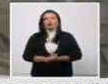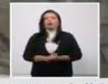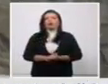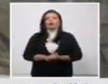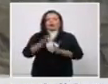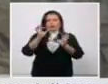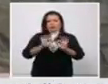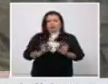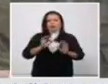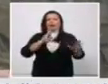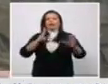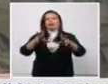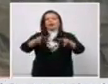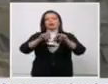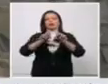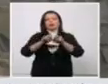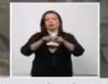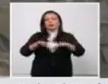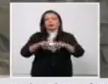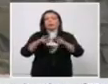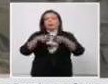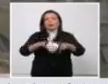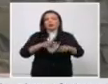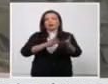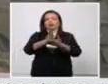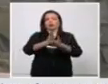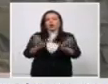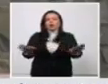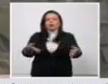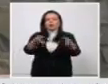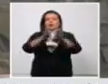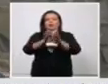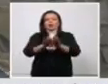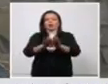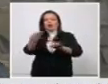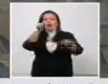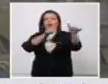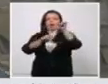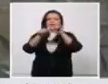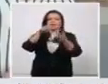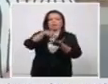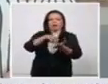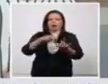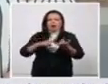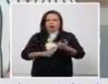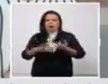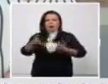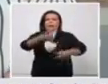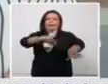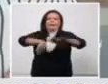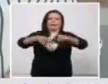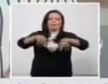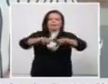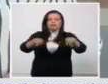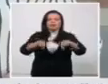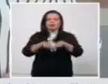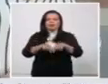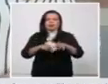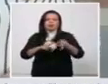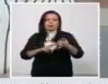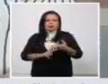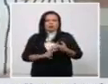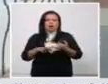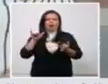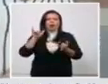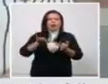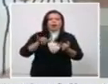las piscinas, evitar la aglomeración de personas en parques, es decir, en lugares públicos. Creo que han sido cuestiones que hemos estado